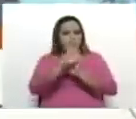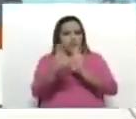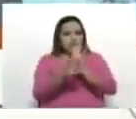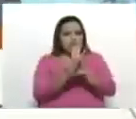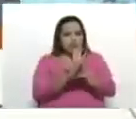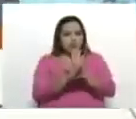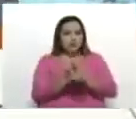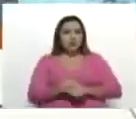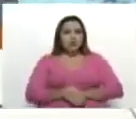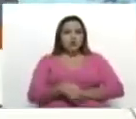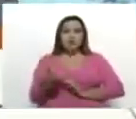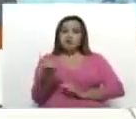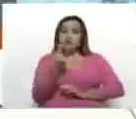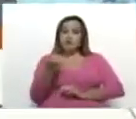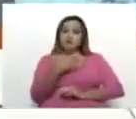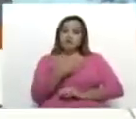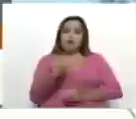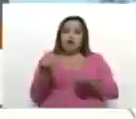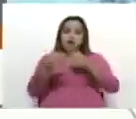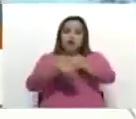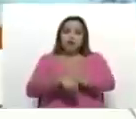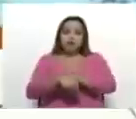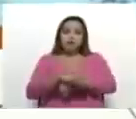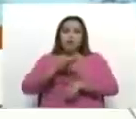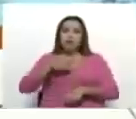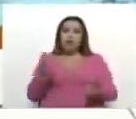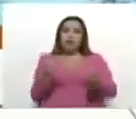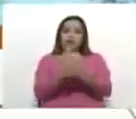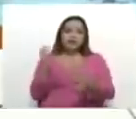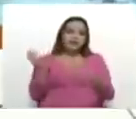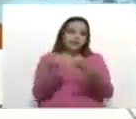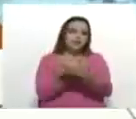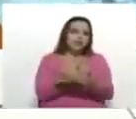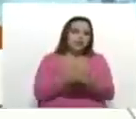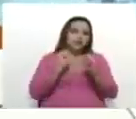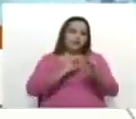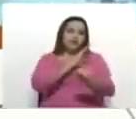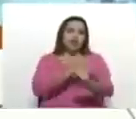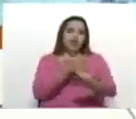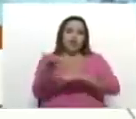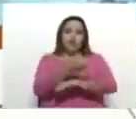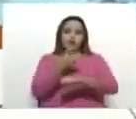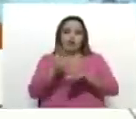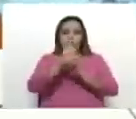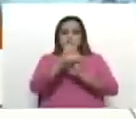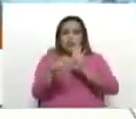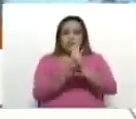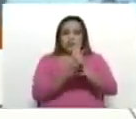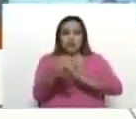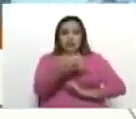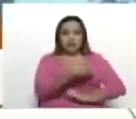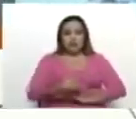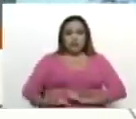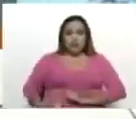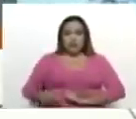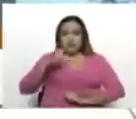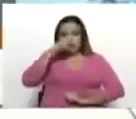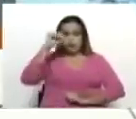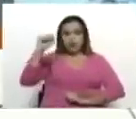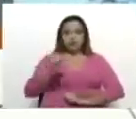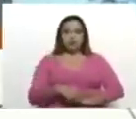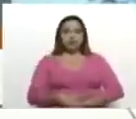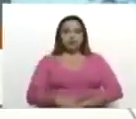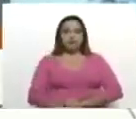dedicó a conspirar para lograr el derrocamiento violento del gobierno constitucional del presidente Nicolás